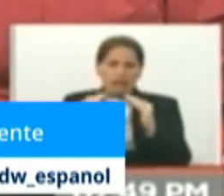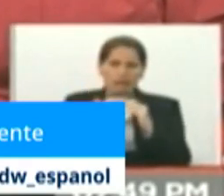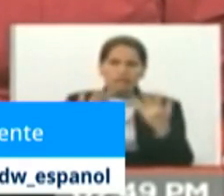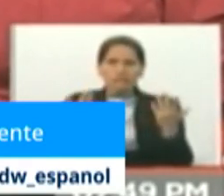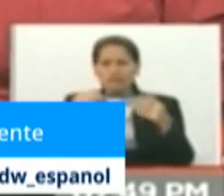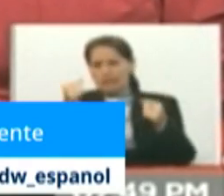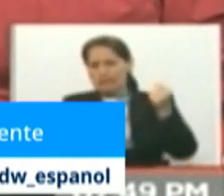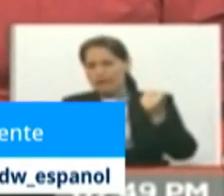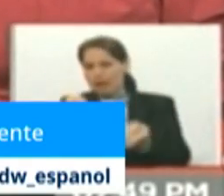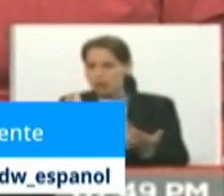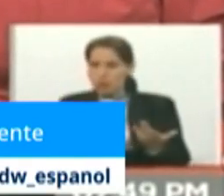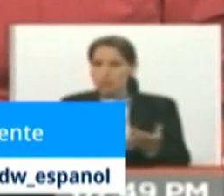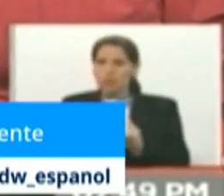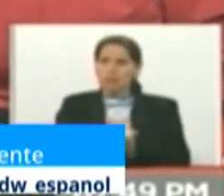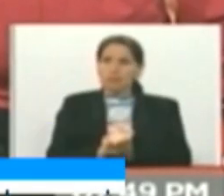carro.